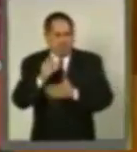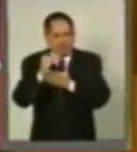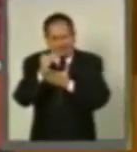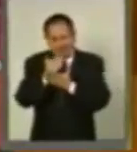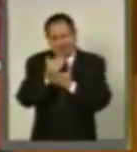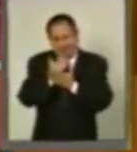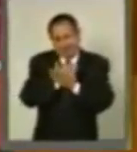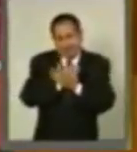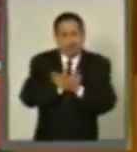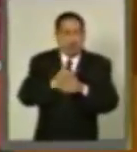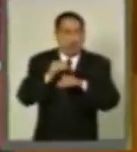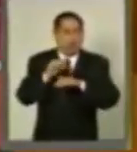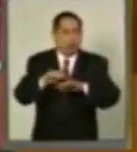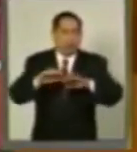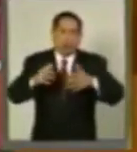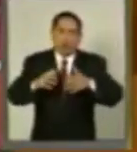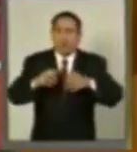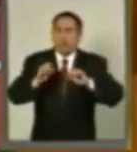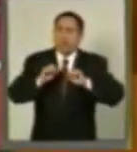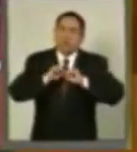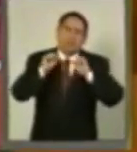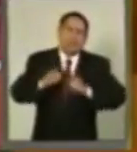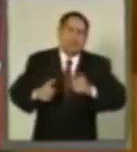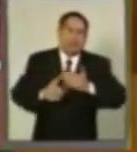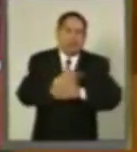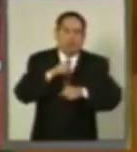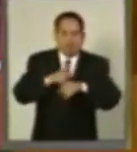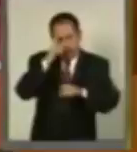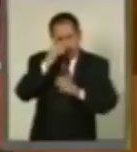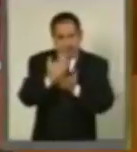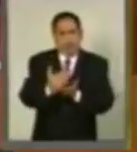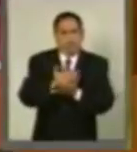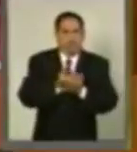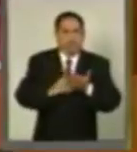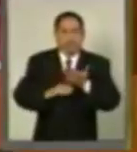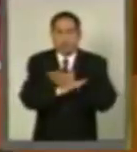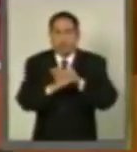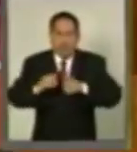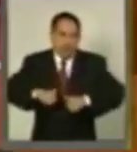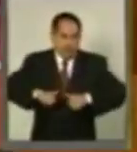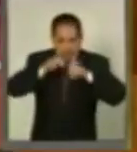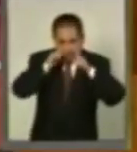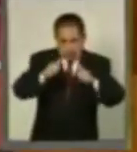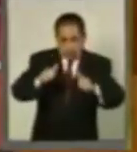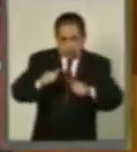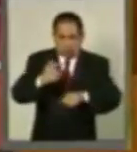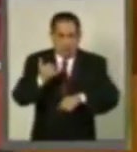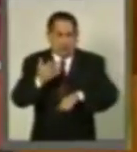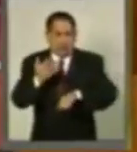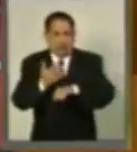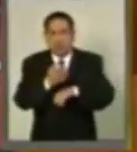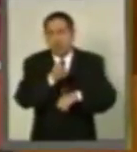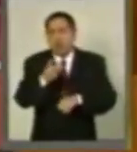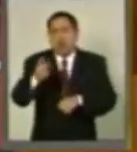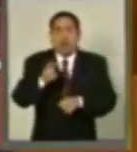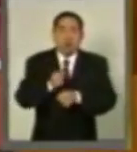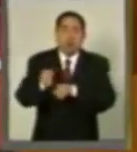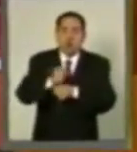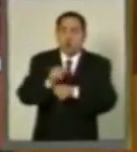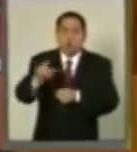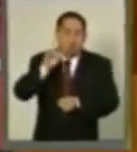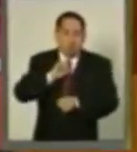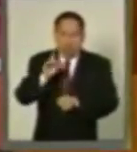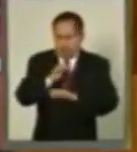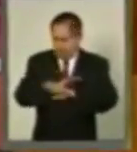particularmente en el marco del Sistema Nacional de Prevención, Atención, Sanción y Erradicación de la